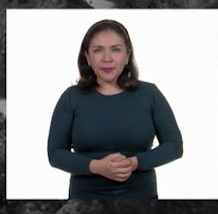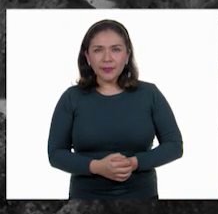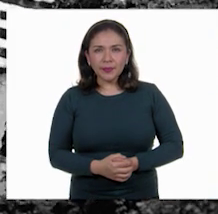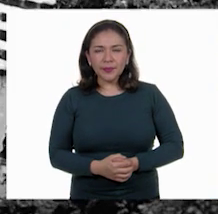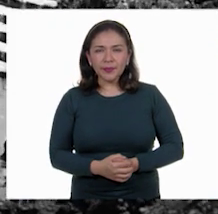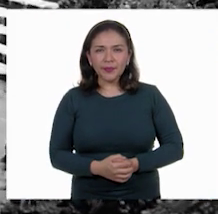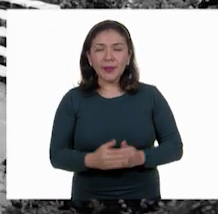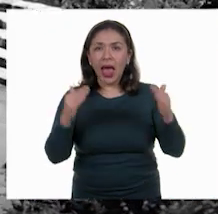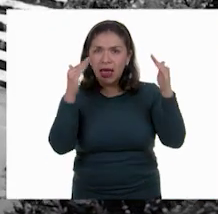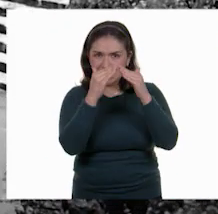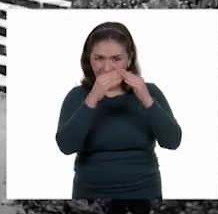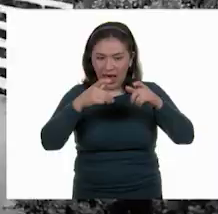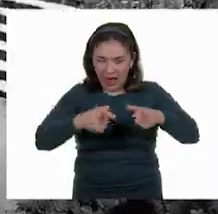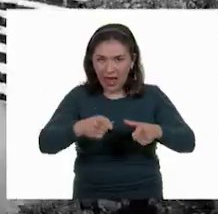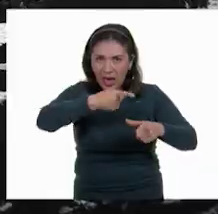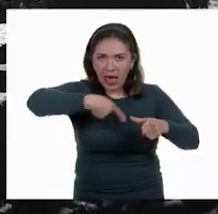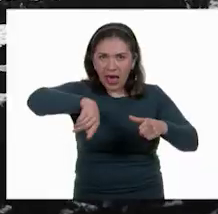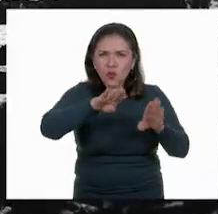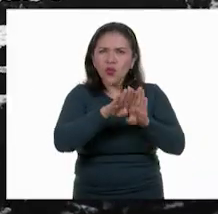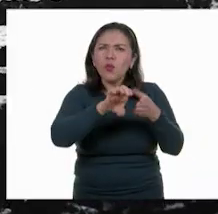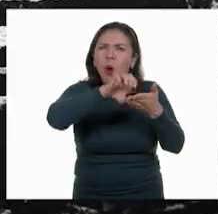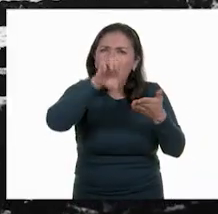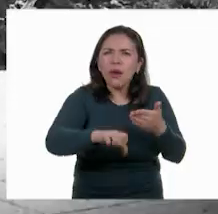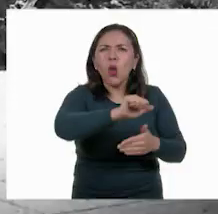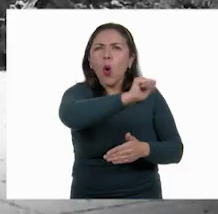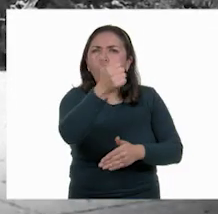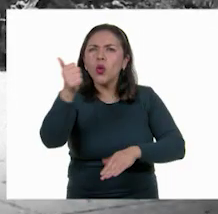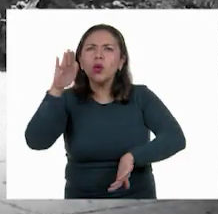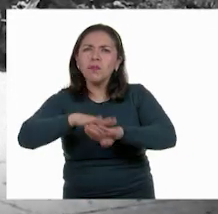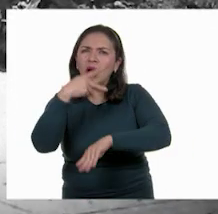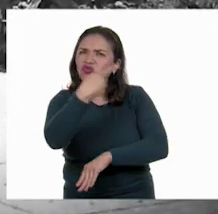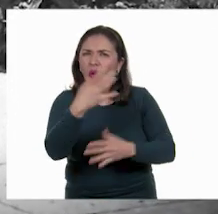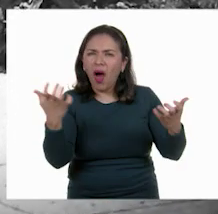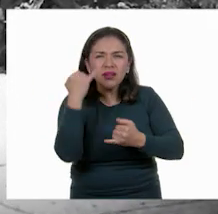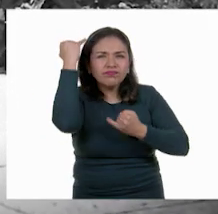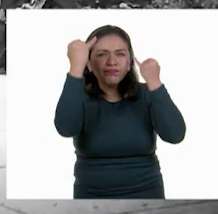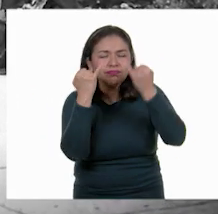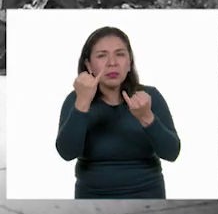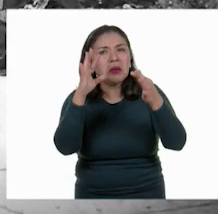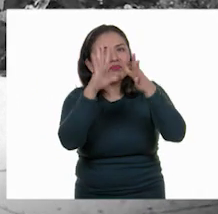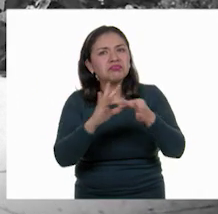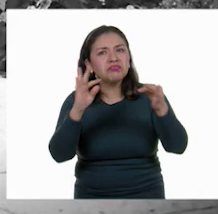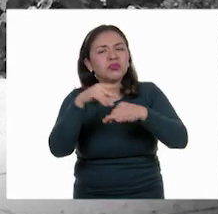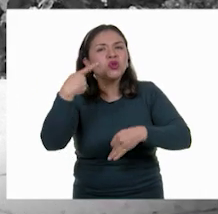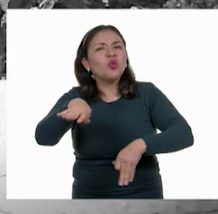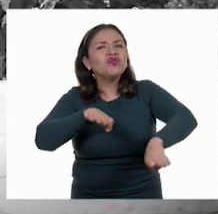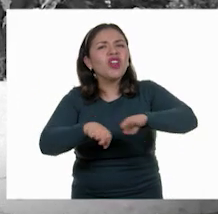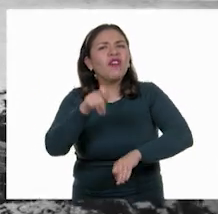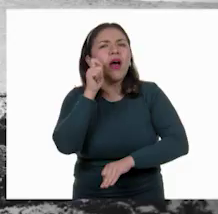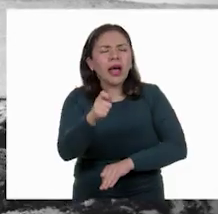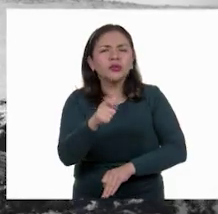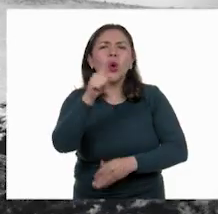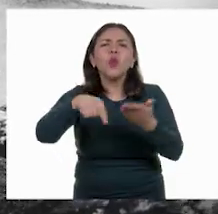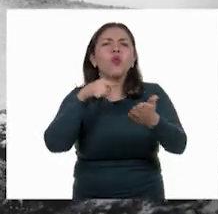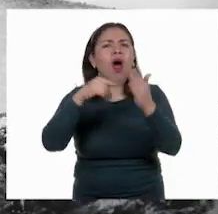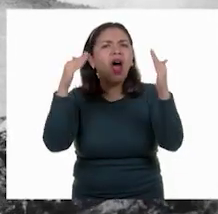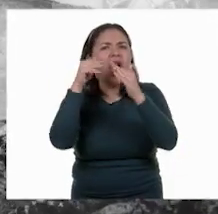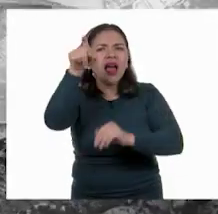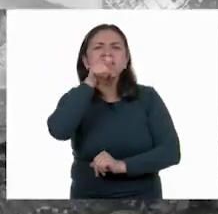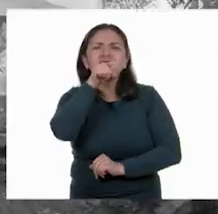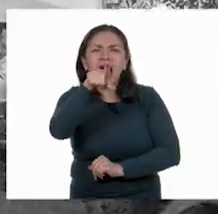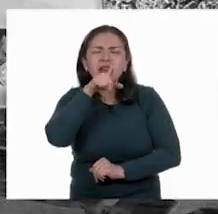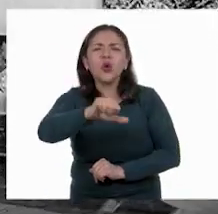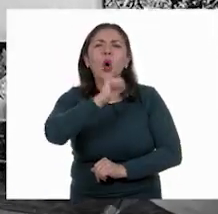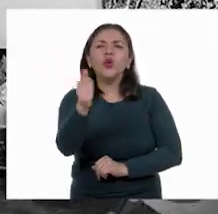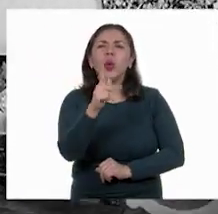Más allá de la Casa Barragán, los ejemplos de otras de sus creaciones hablan de su obra. Casas diseñadas en Jalisco y en el